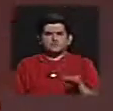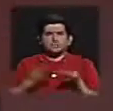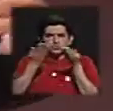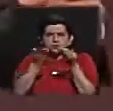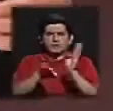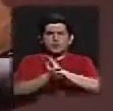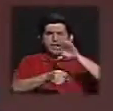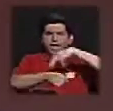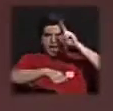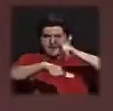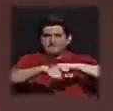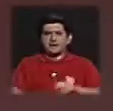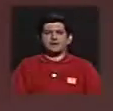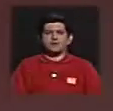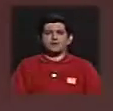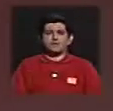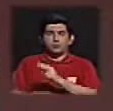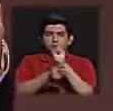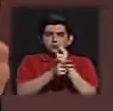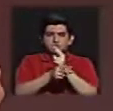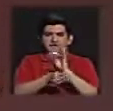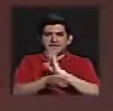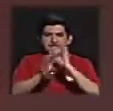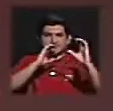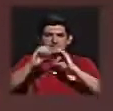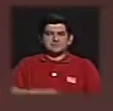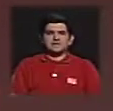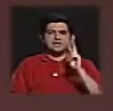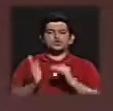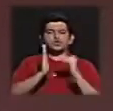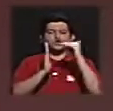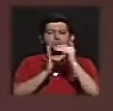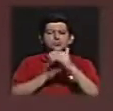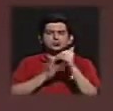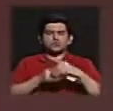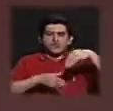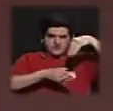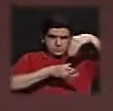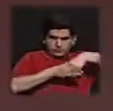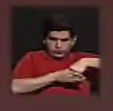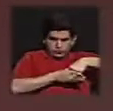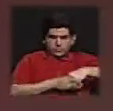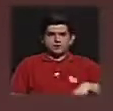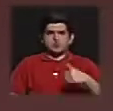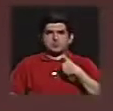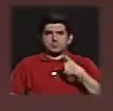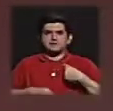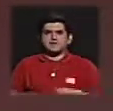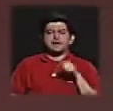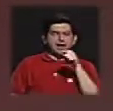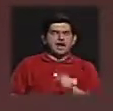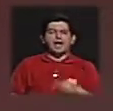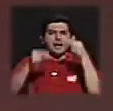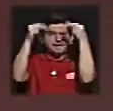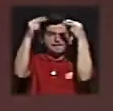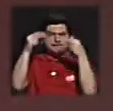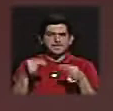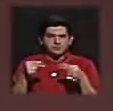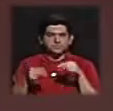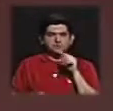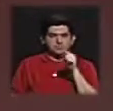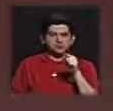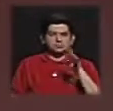Nacional, es decir, que la SUTEL se deja reservados $2 millones, de los cuales tiene presupuestados para este